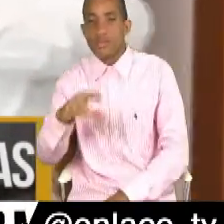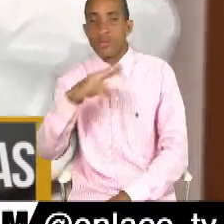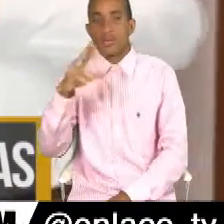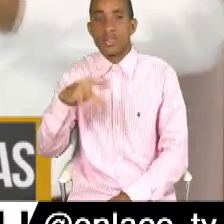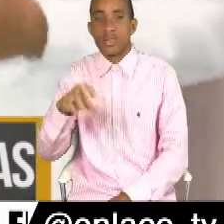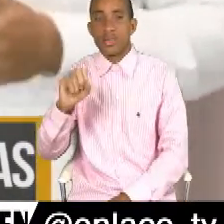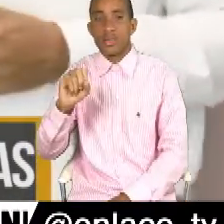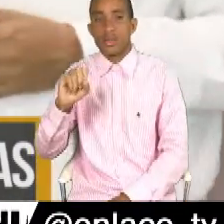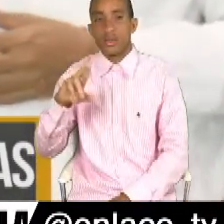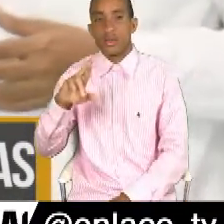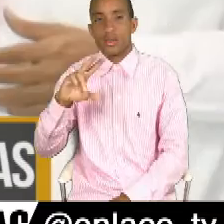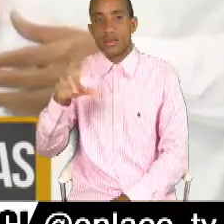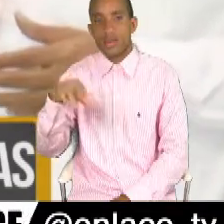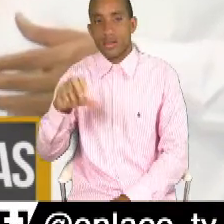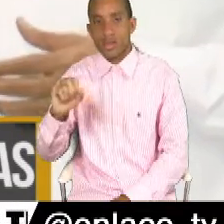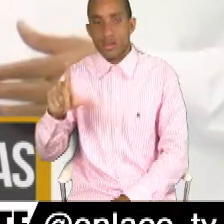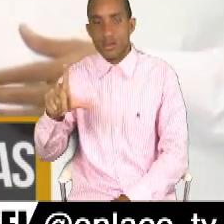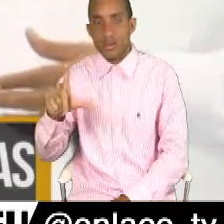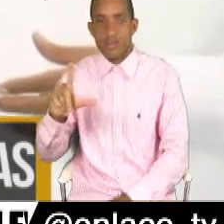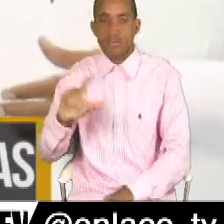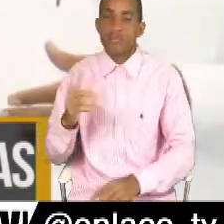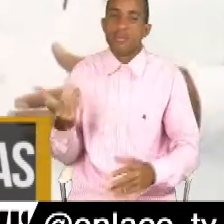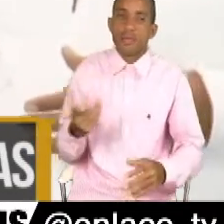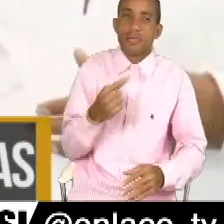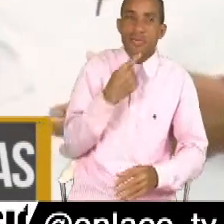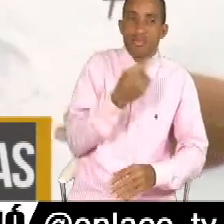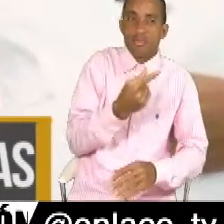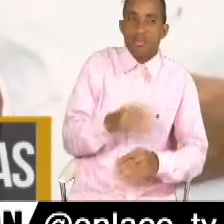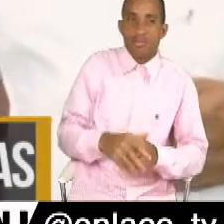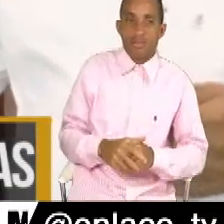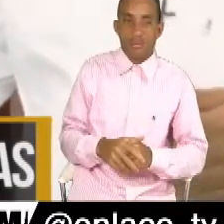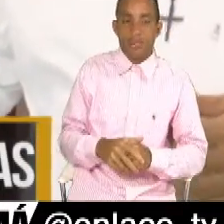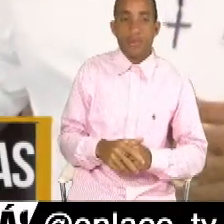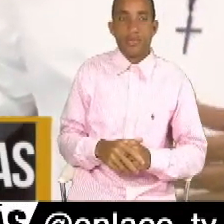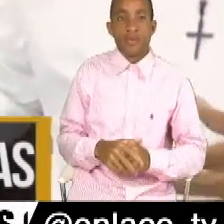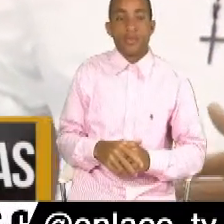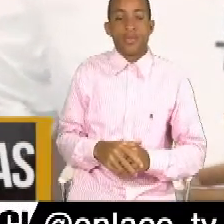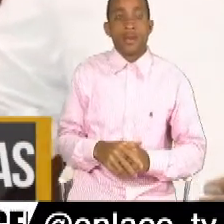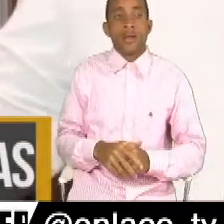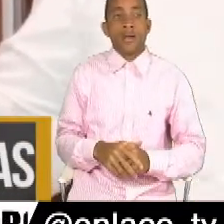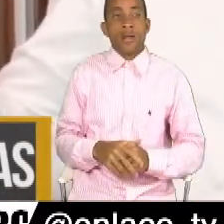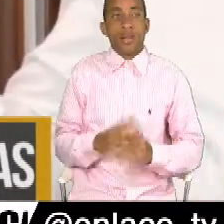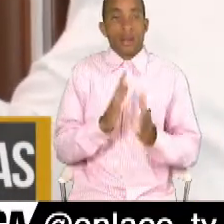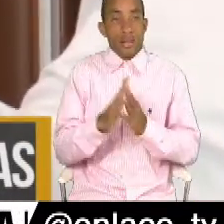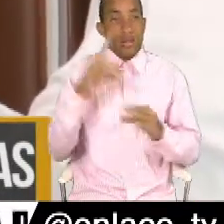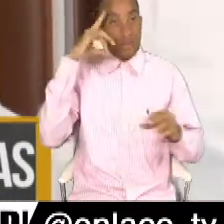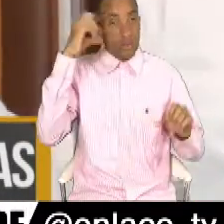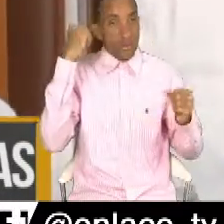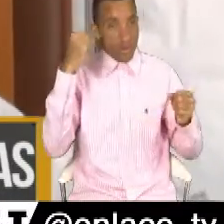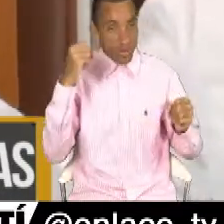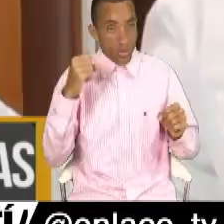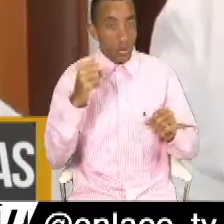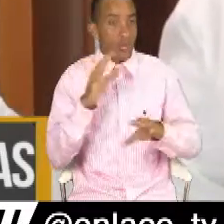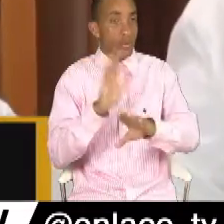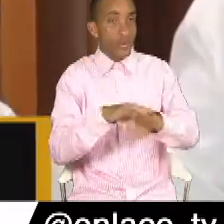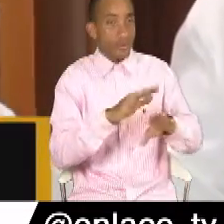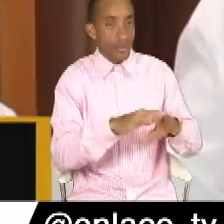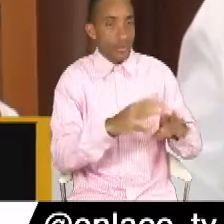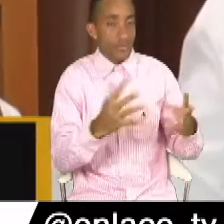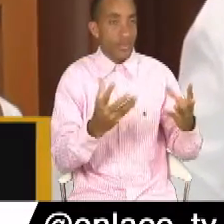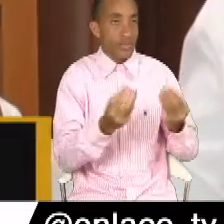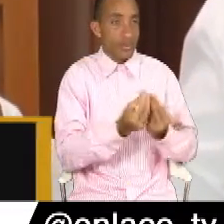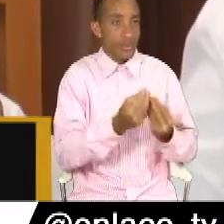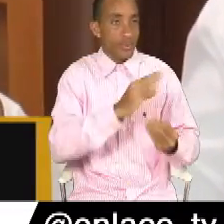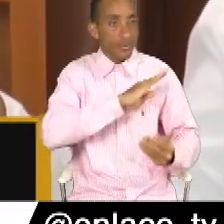es el informe oficial que presenta la compañía? Bueno, primero que todo, pues manifestar la preocupación que le asiste a la gerencia y al alcalde